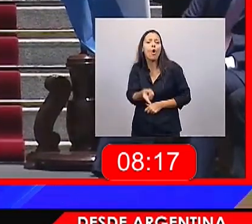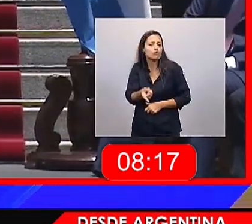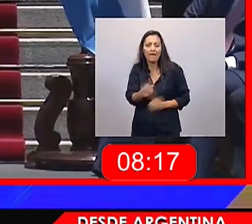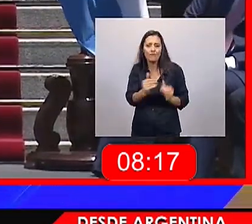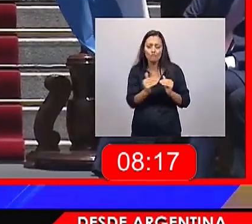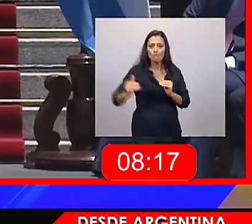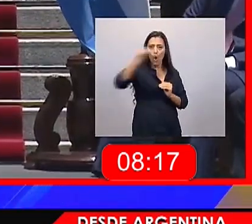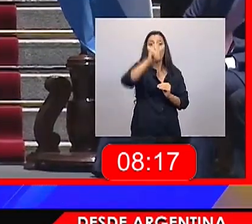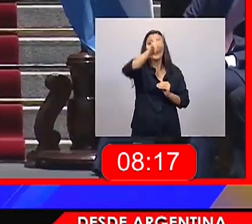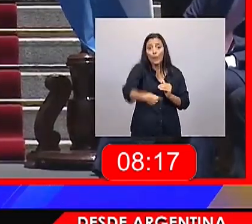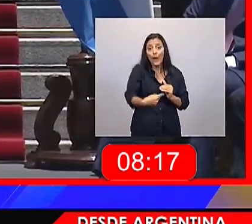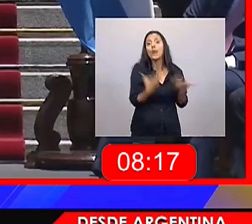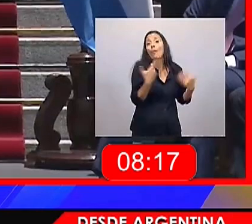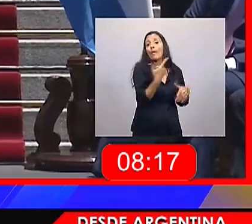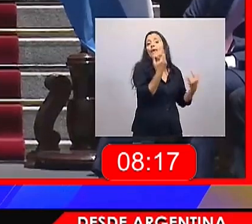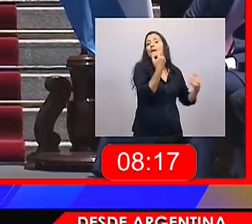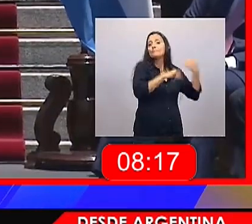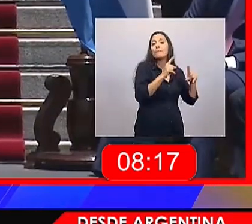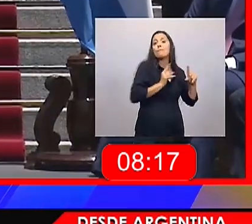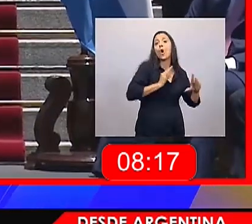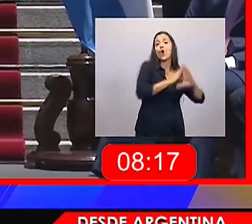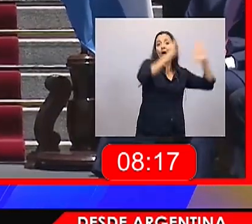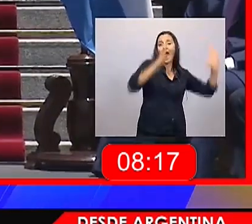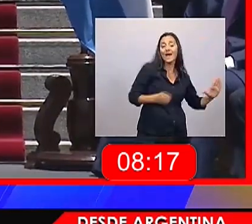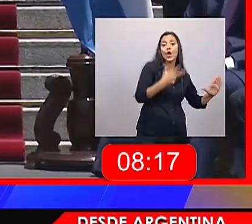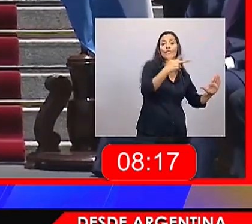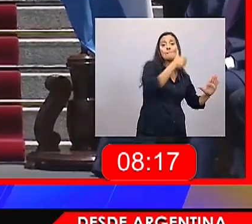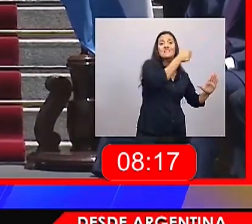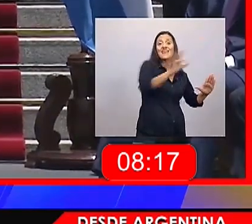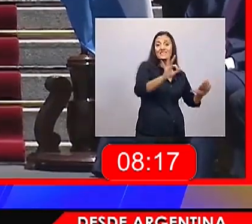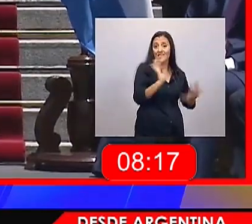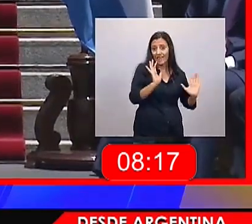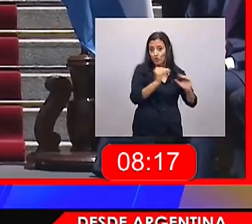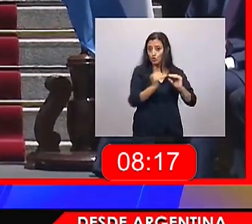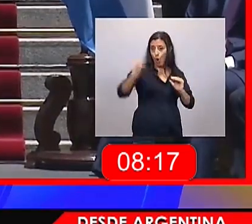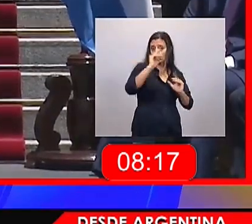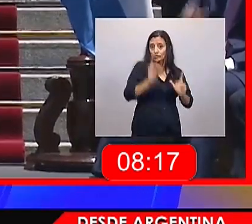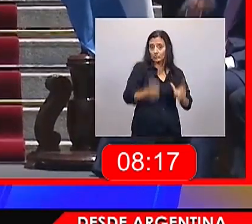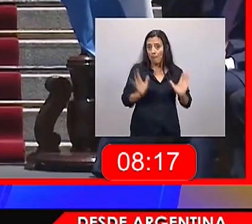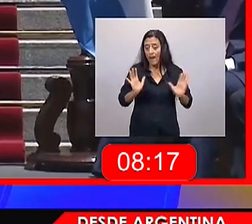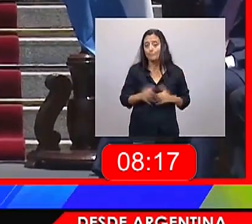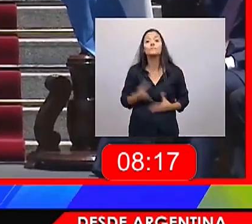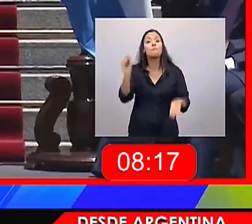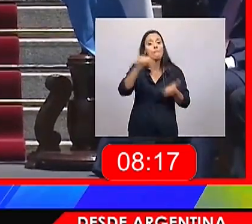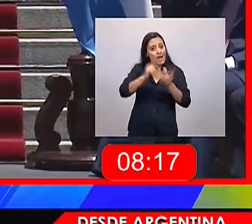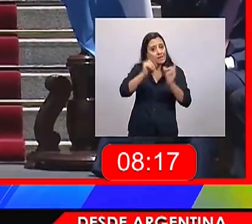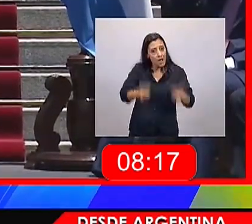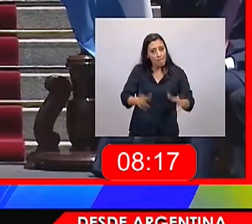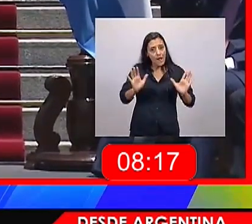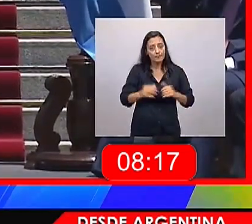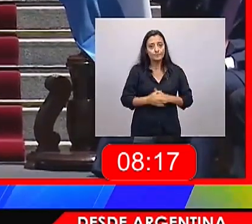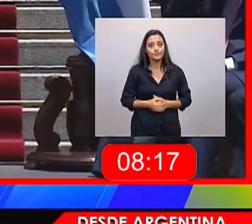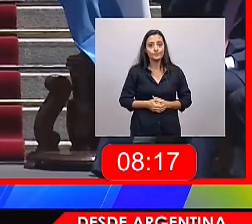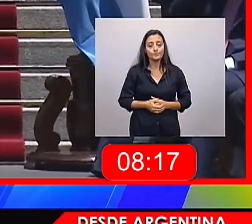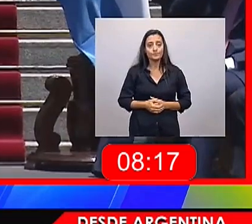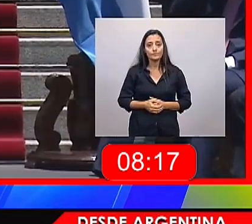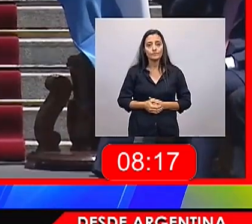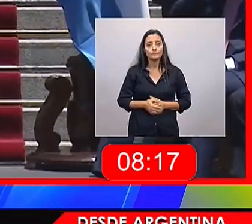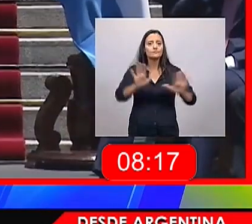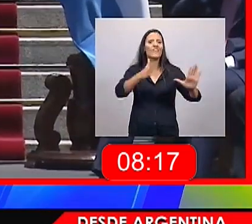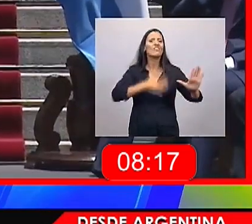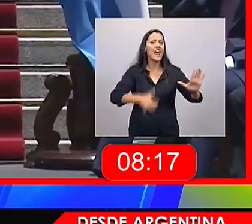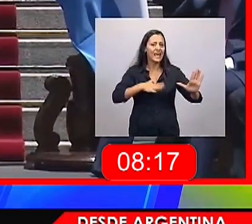eran mayoritarias en Argentina hasta la última elección presidencial. De manera que eso también, digamos, lo marca en un estilo